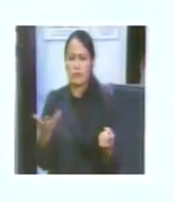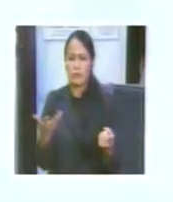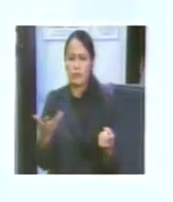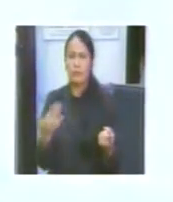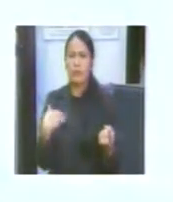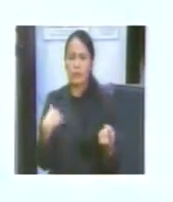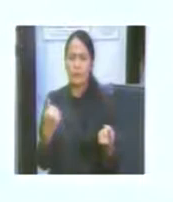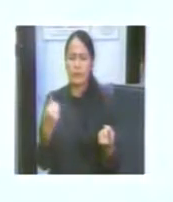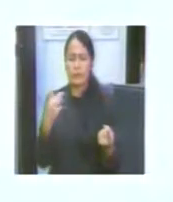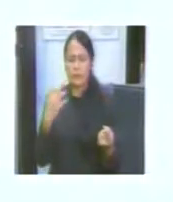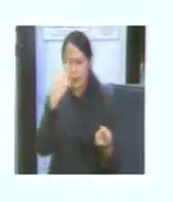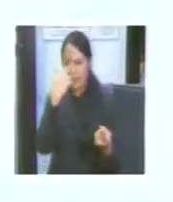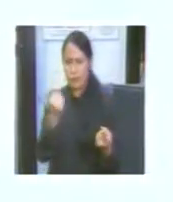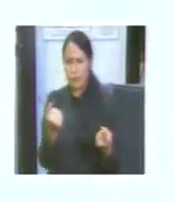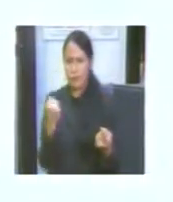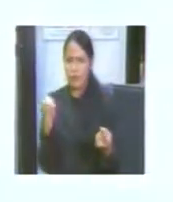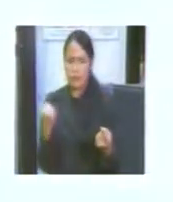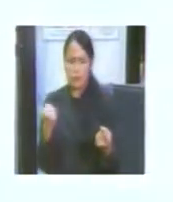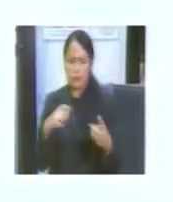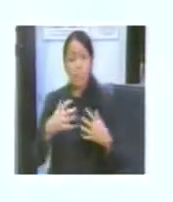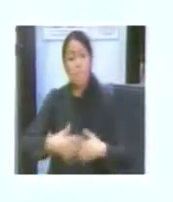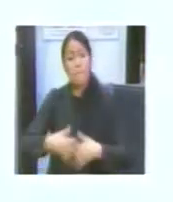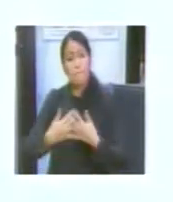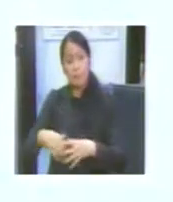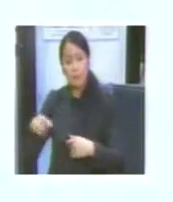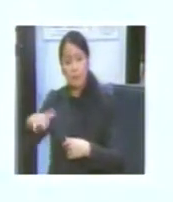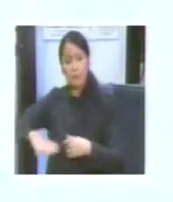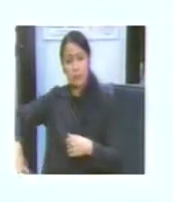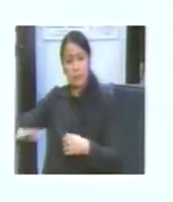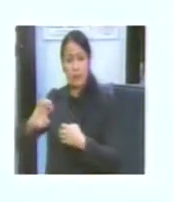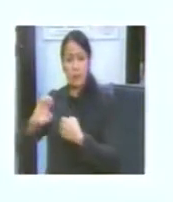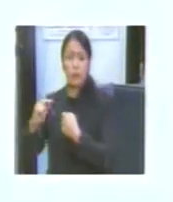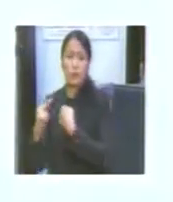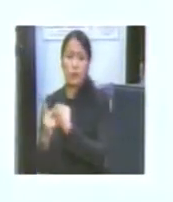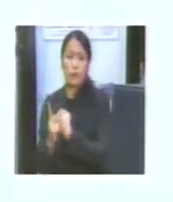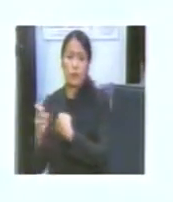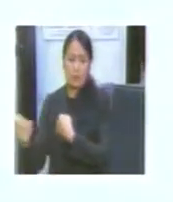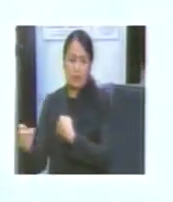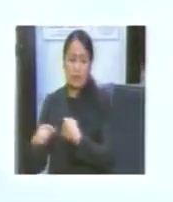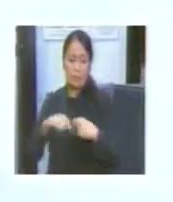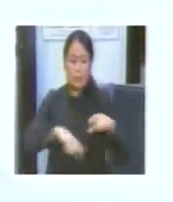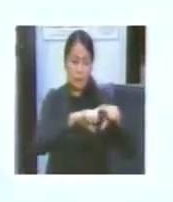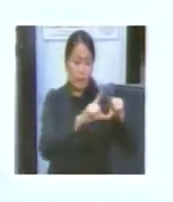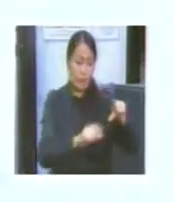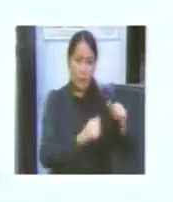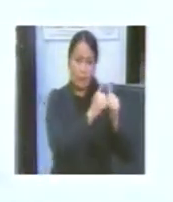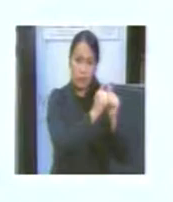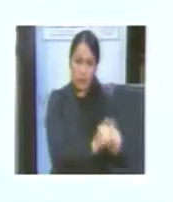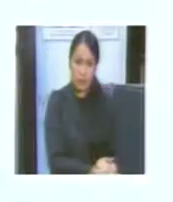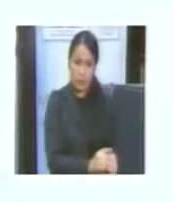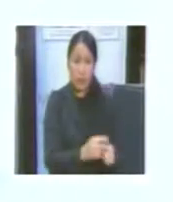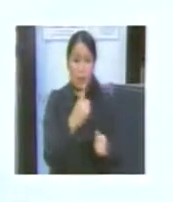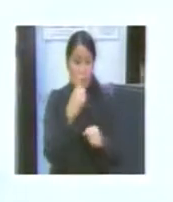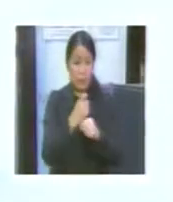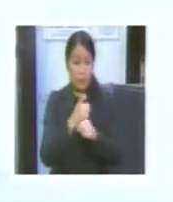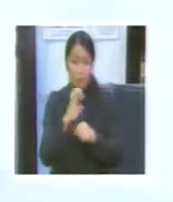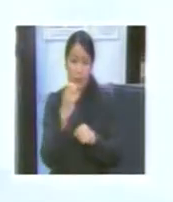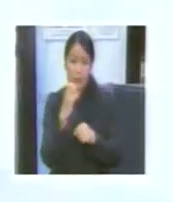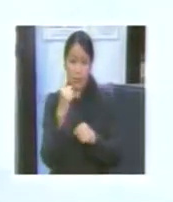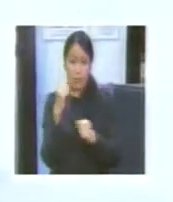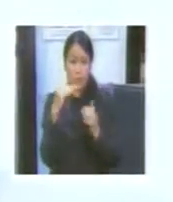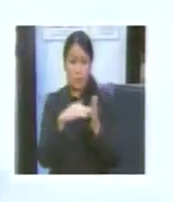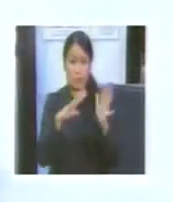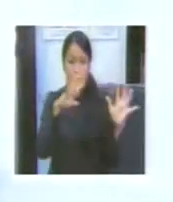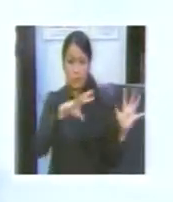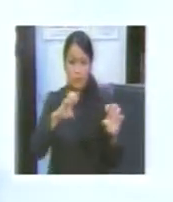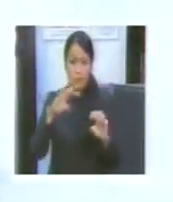racionalidad muy fuerte. Las empresas europeas establecidas en México, a partir del 1 de enero